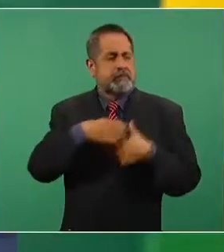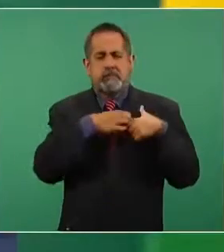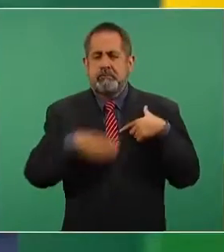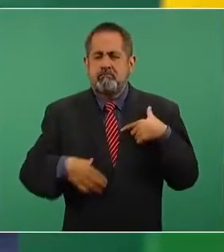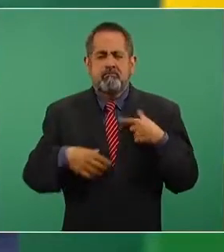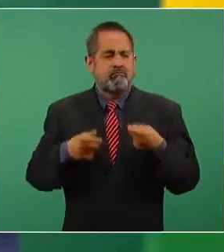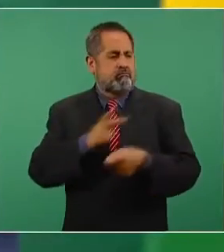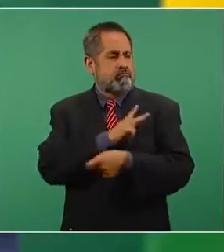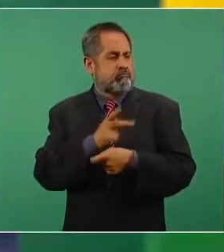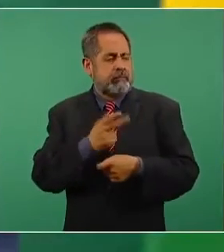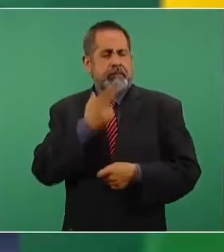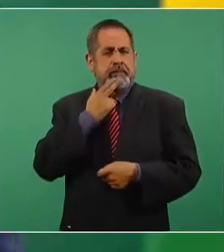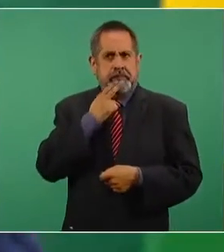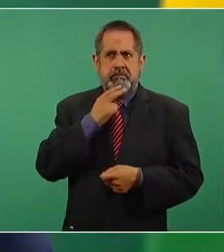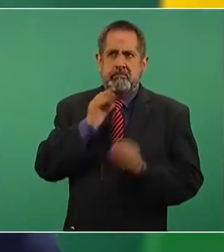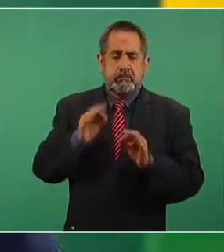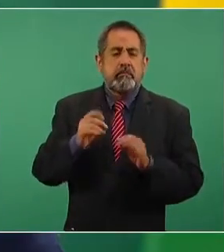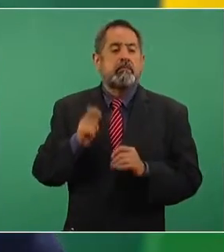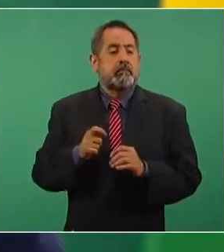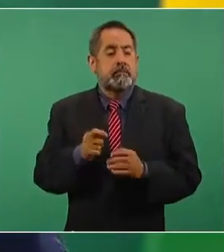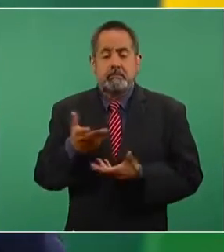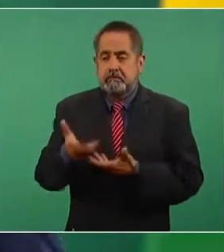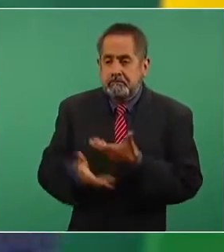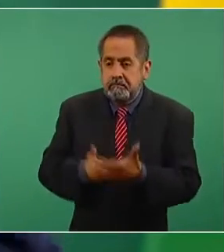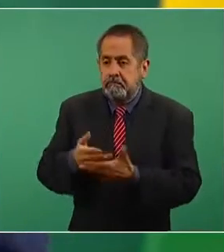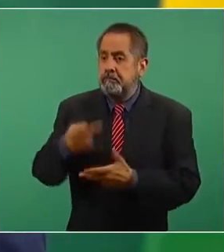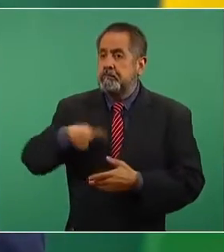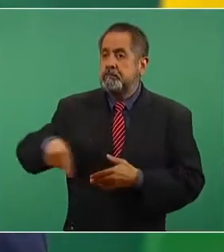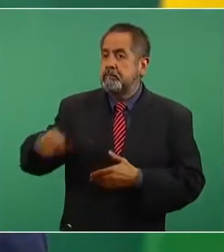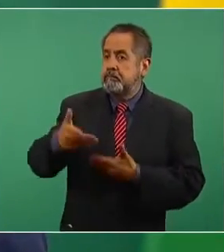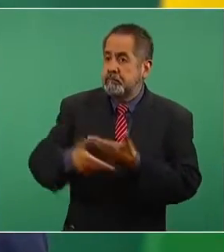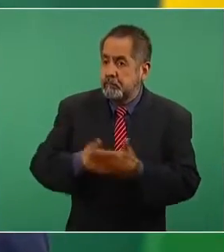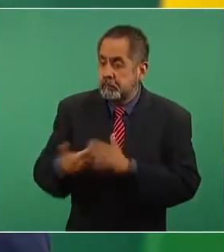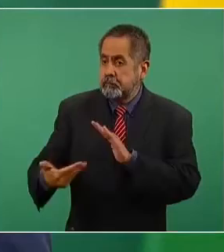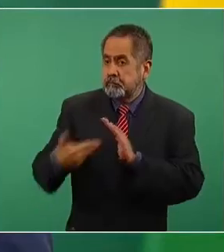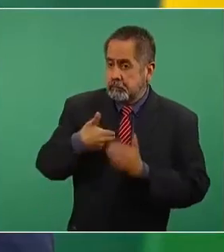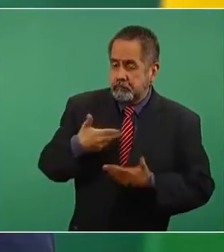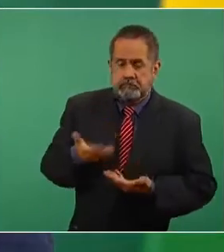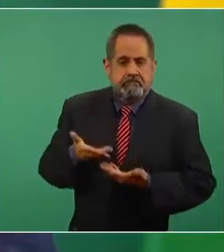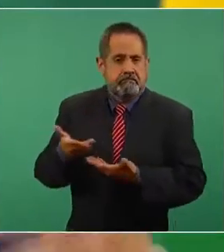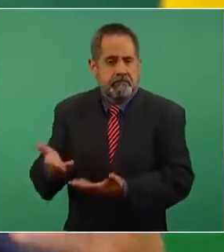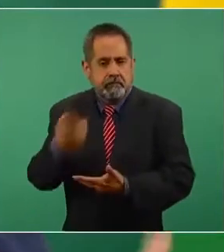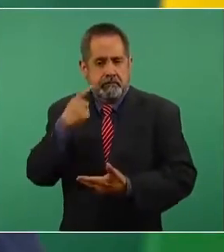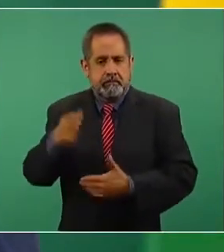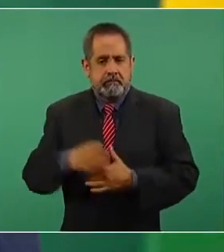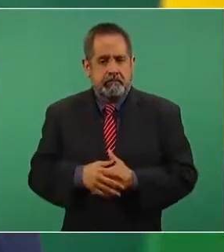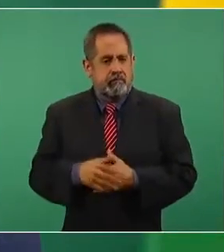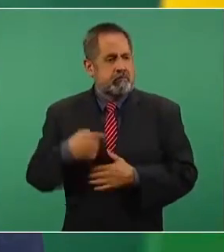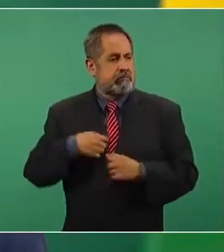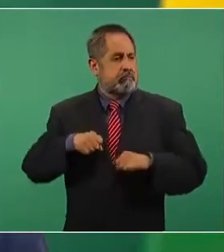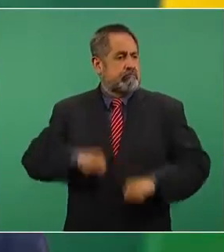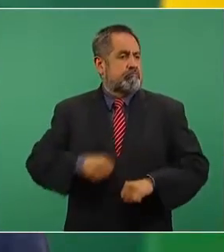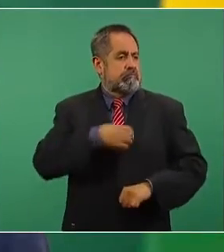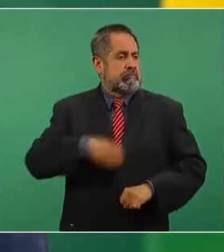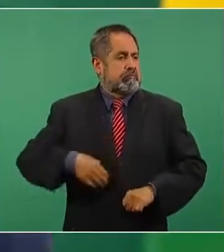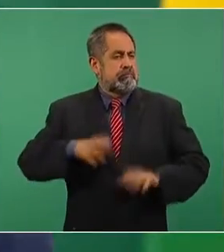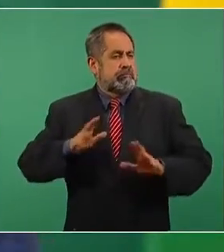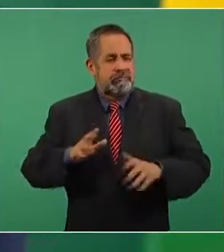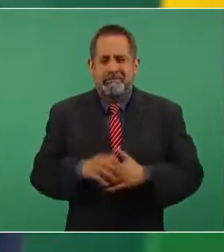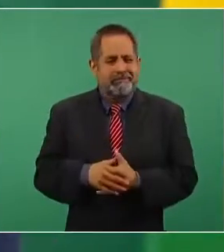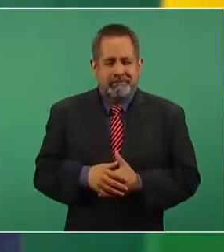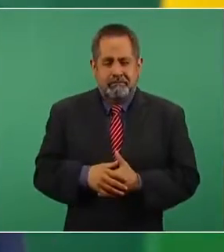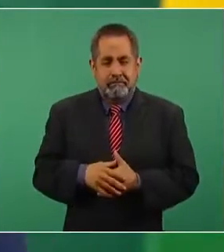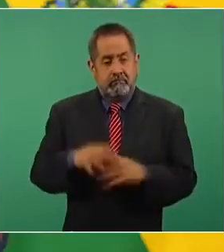se convierte en virtud cuando se pone al servicio de los demás. No es el poder por el poder, no